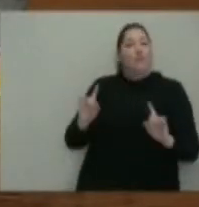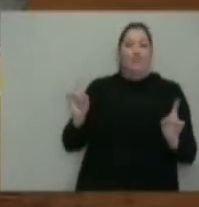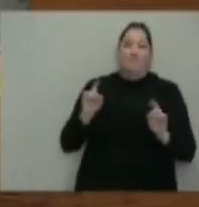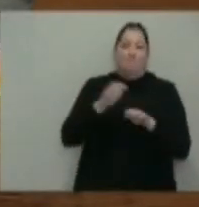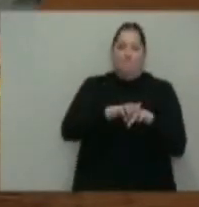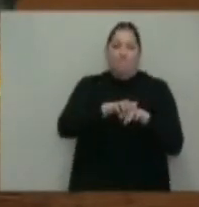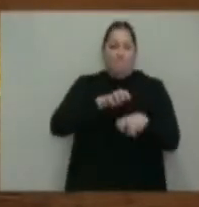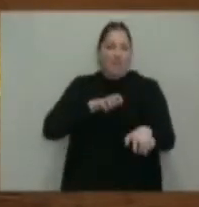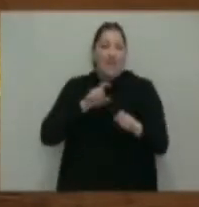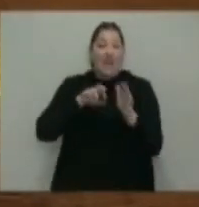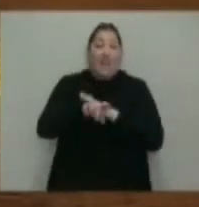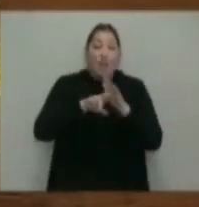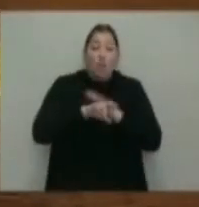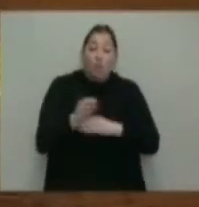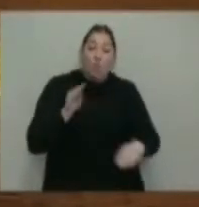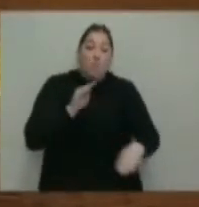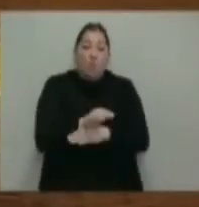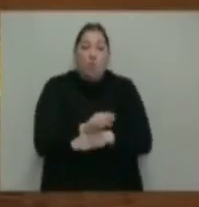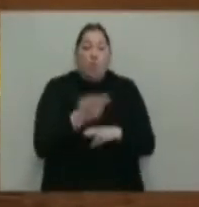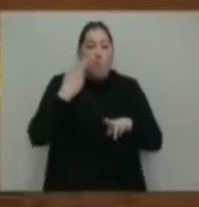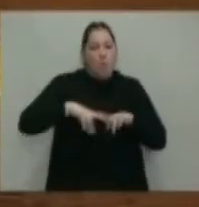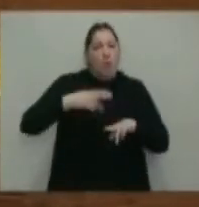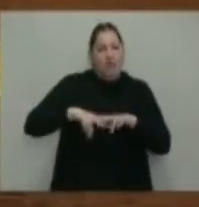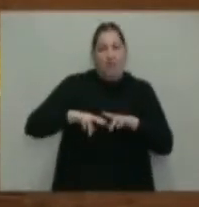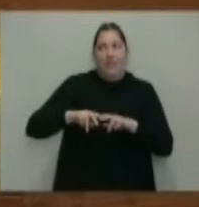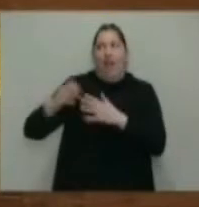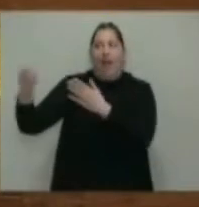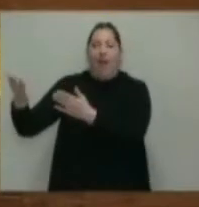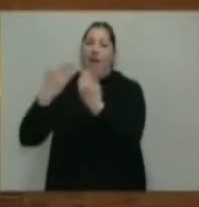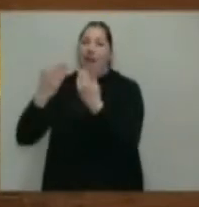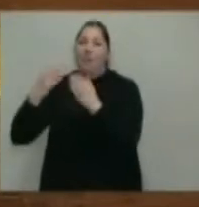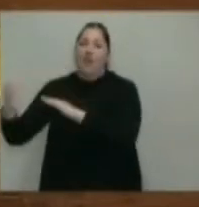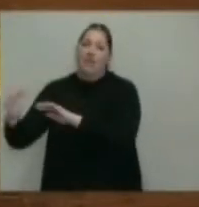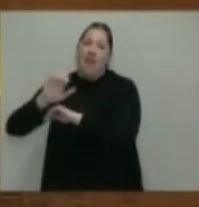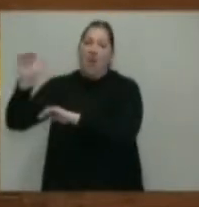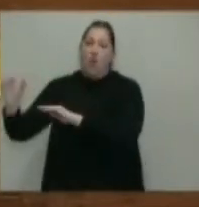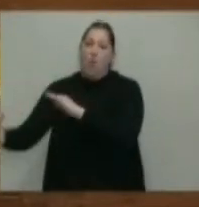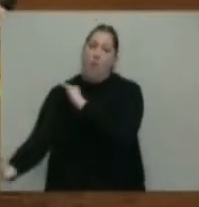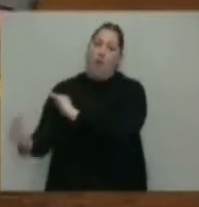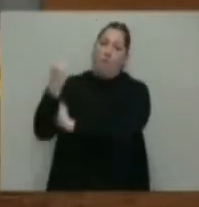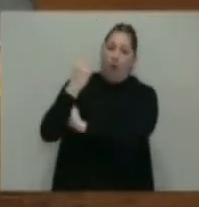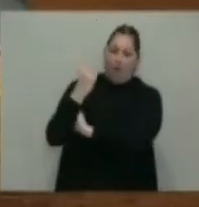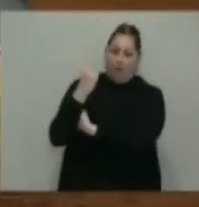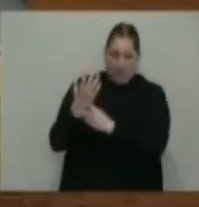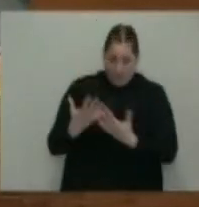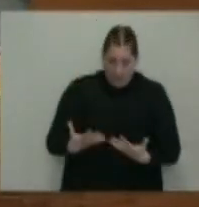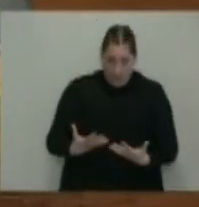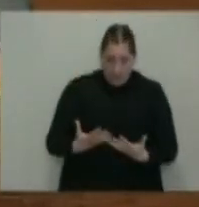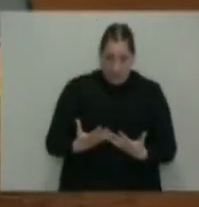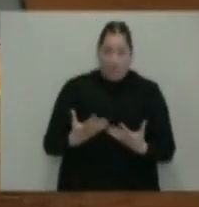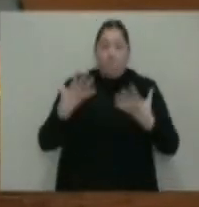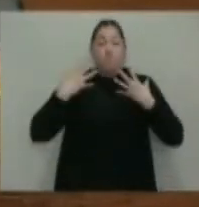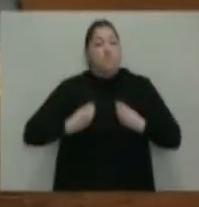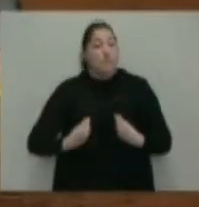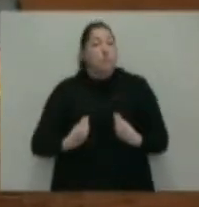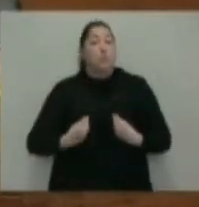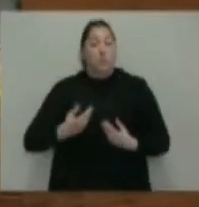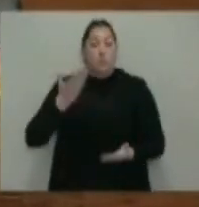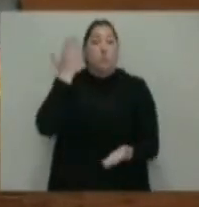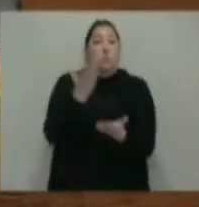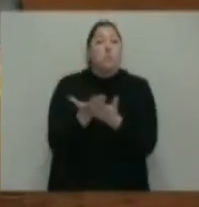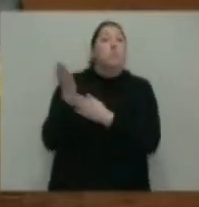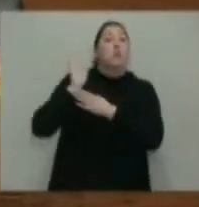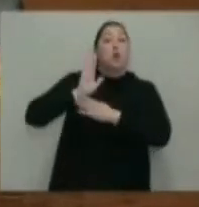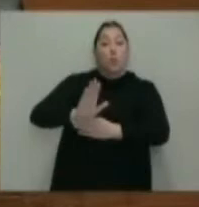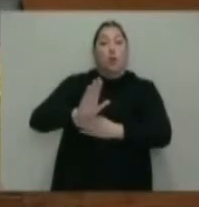recursos con los que se financian estas políticas provienen precisamente de Europa, del Fondo Social Europeo. Precisamente por ello proponemos el